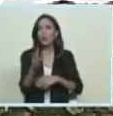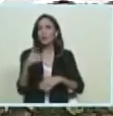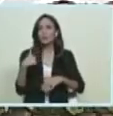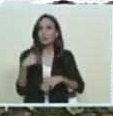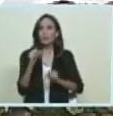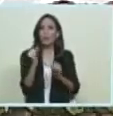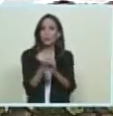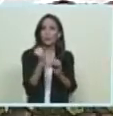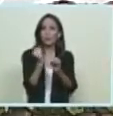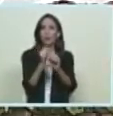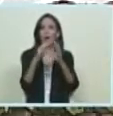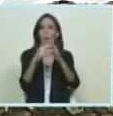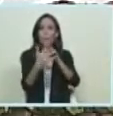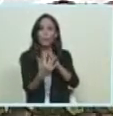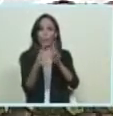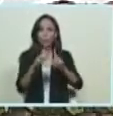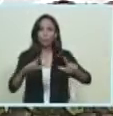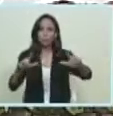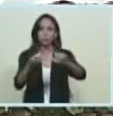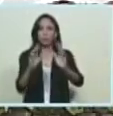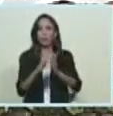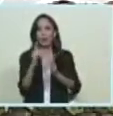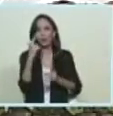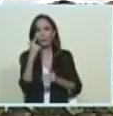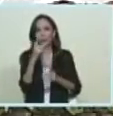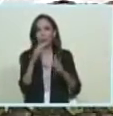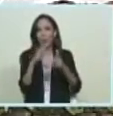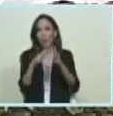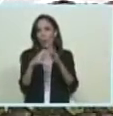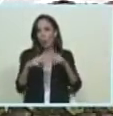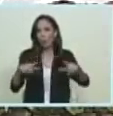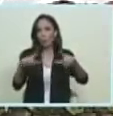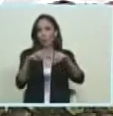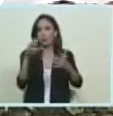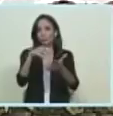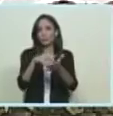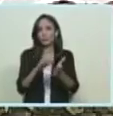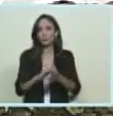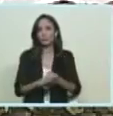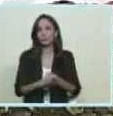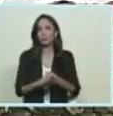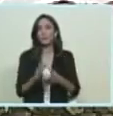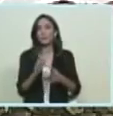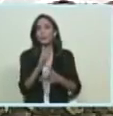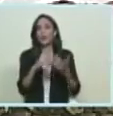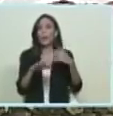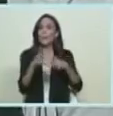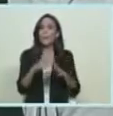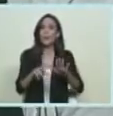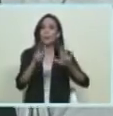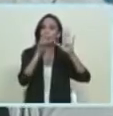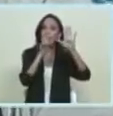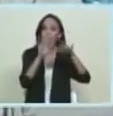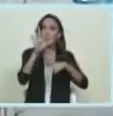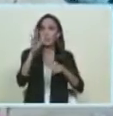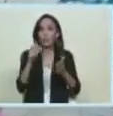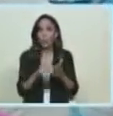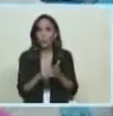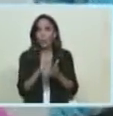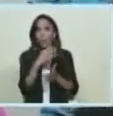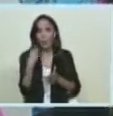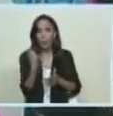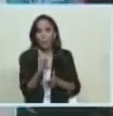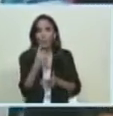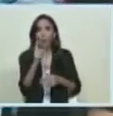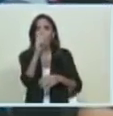brigadista del barrio Sucre de Puerto Cumarebo, por ejemplo, uno de los 75 mil brigadistas